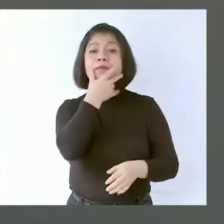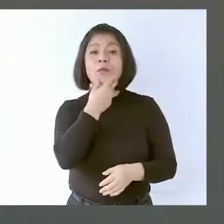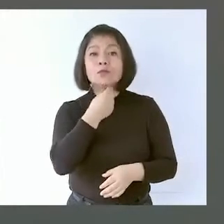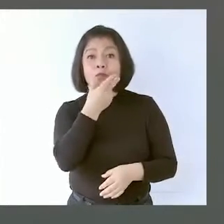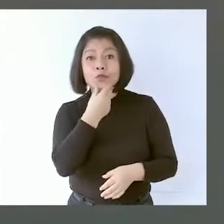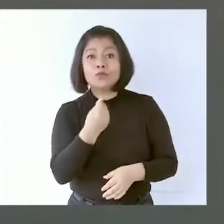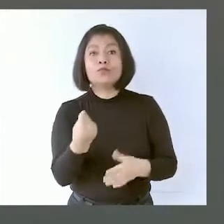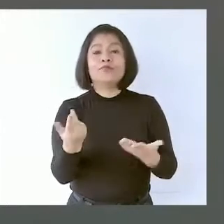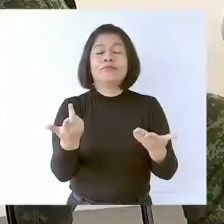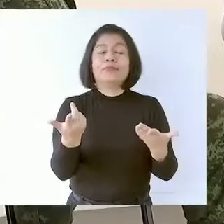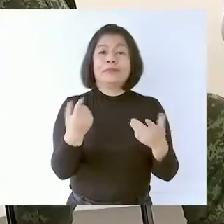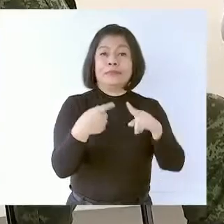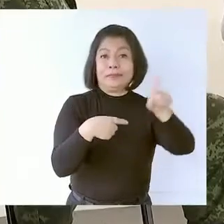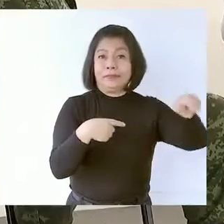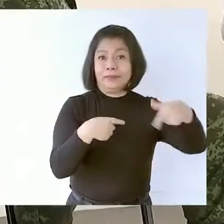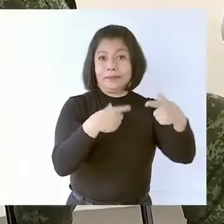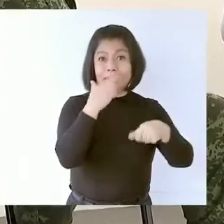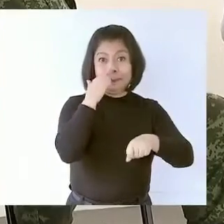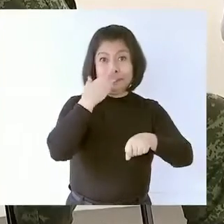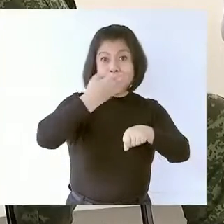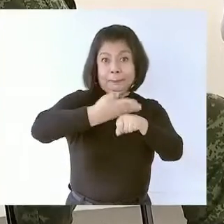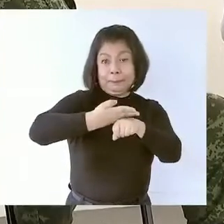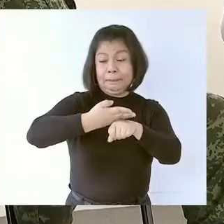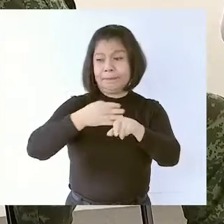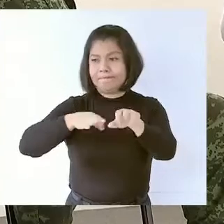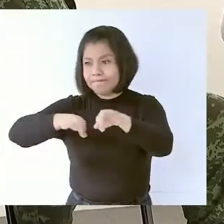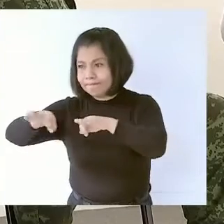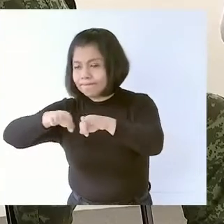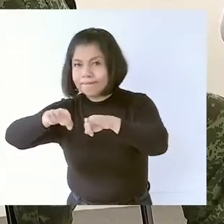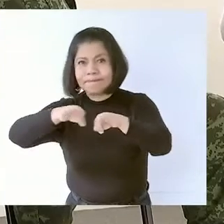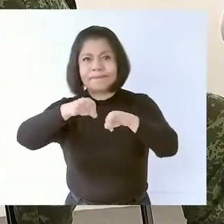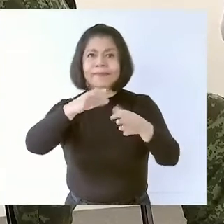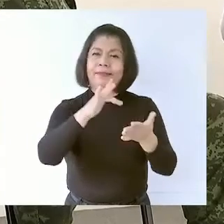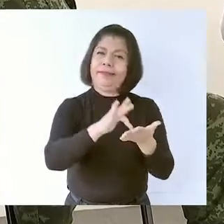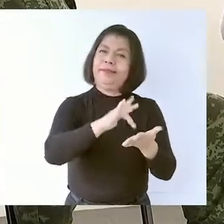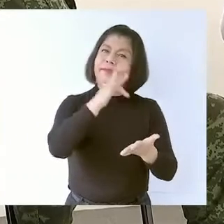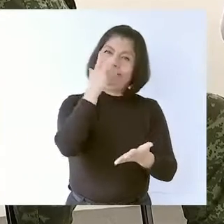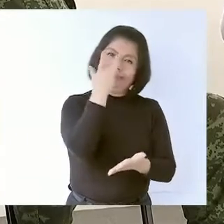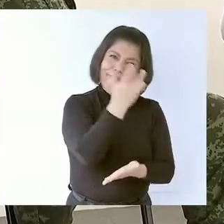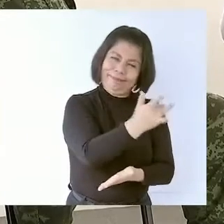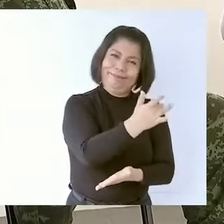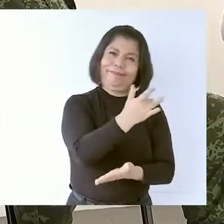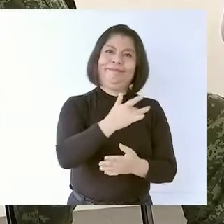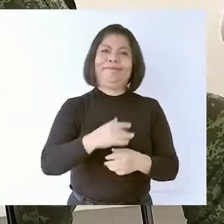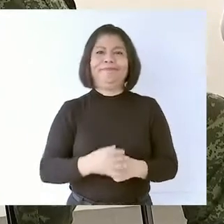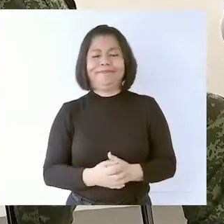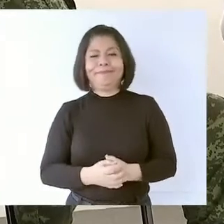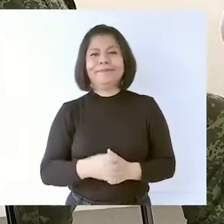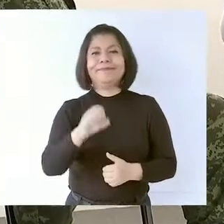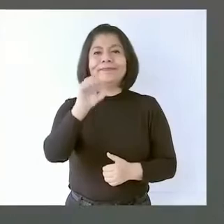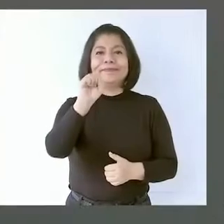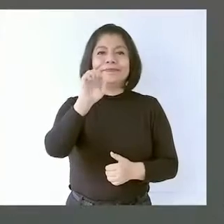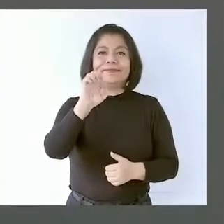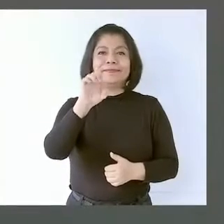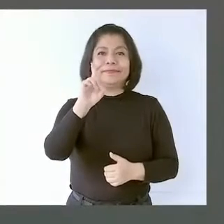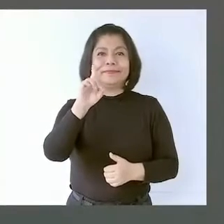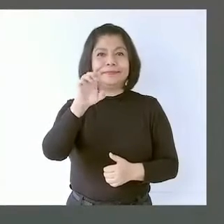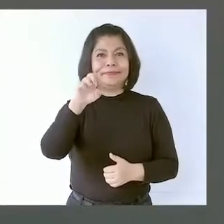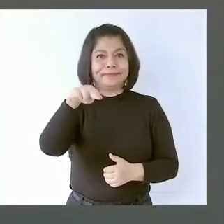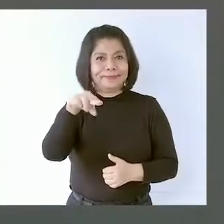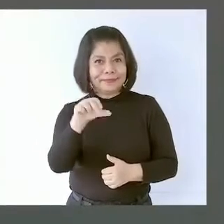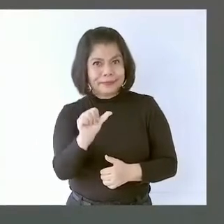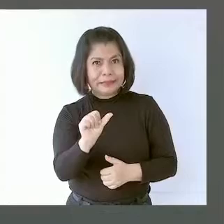los oficiales de la Secretaría de la Defensa Nacional.